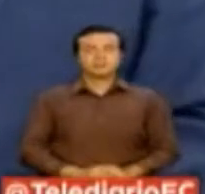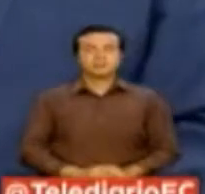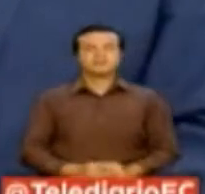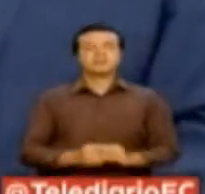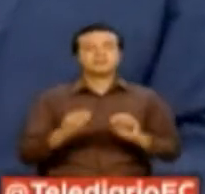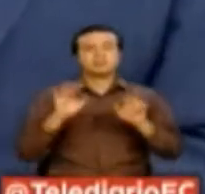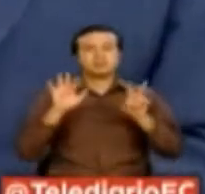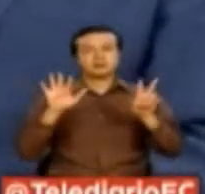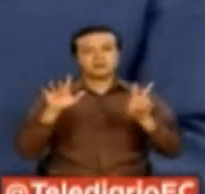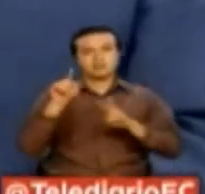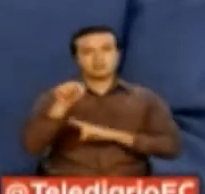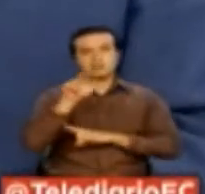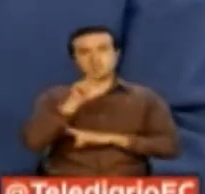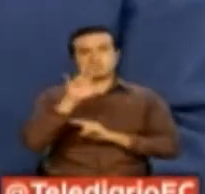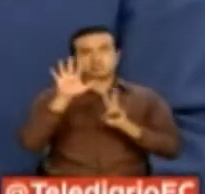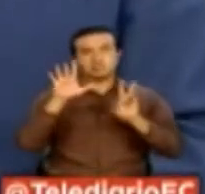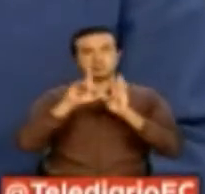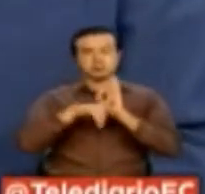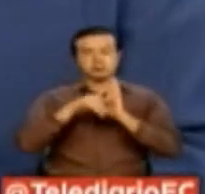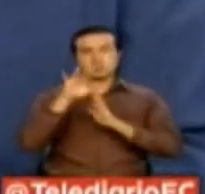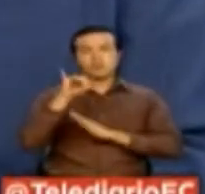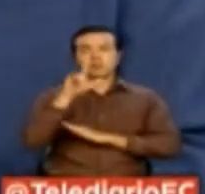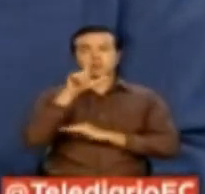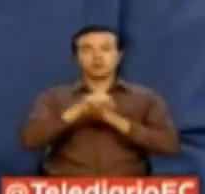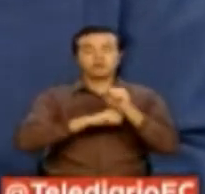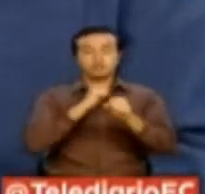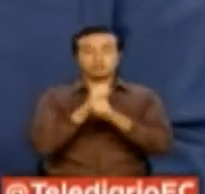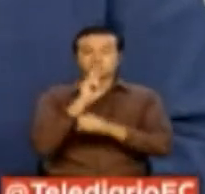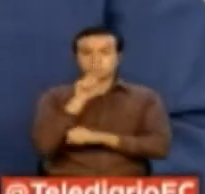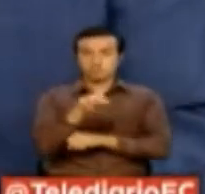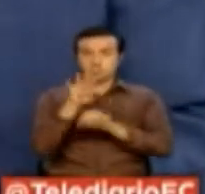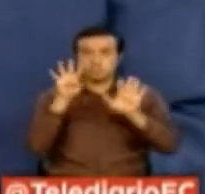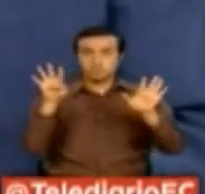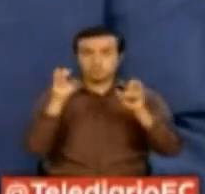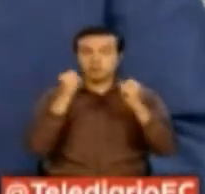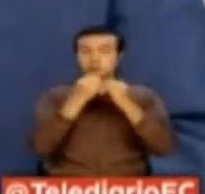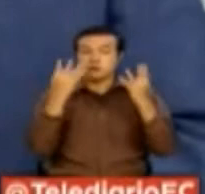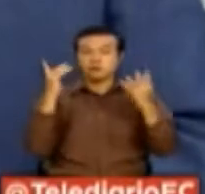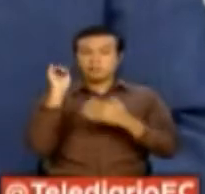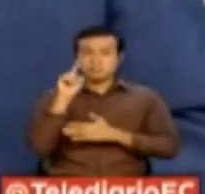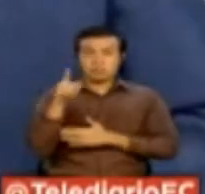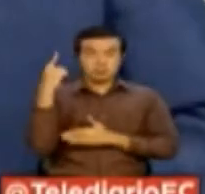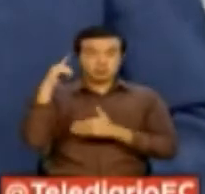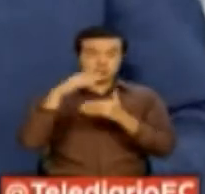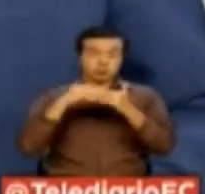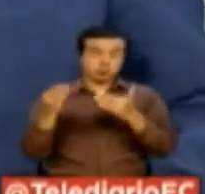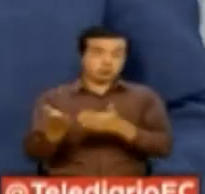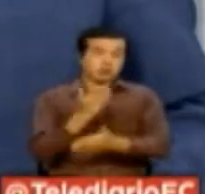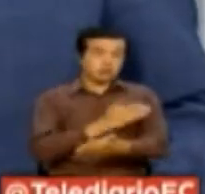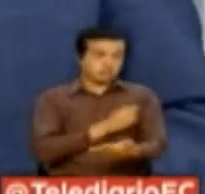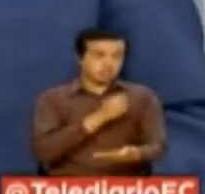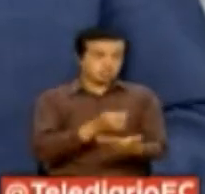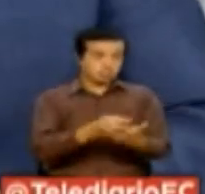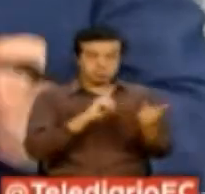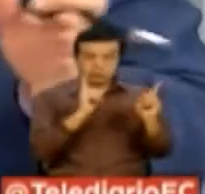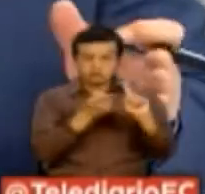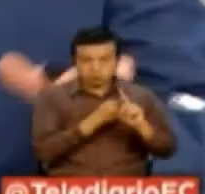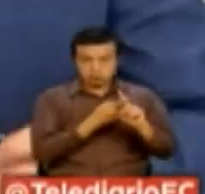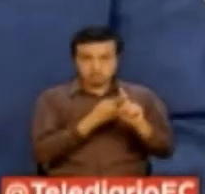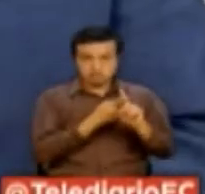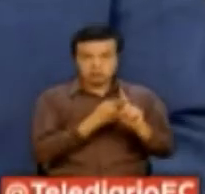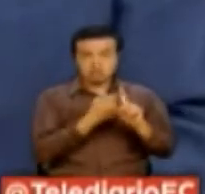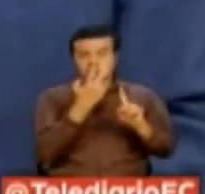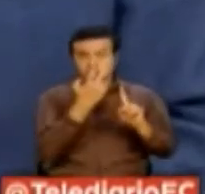la mañana 37 minutos en julio de 2009 contra un anticipo de mil millones de dólares se produjo la primera de una serie de